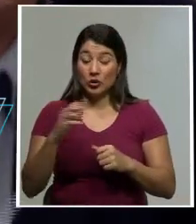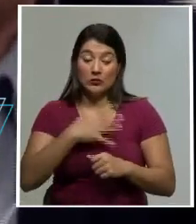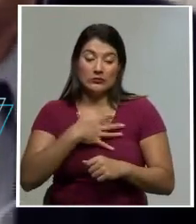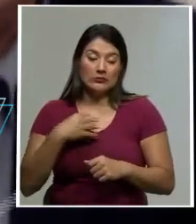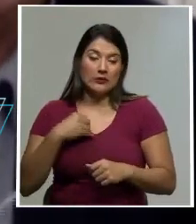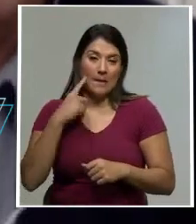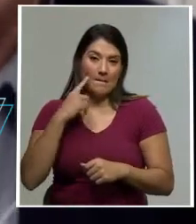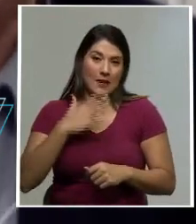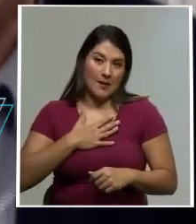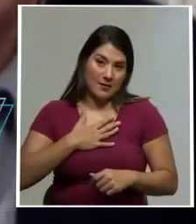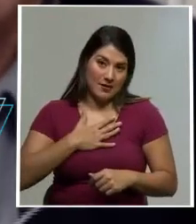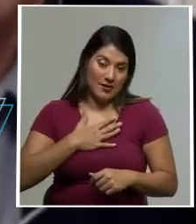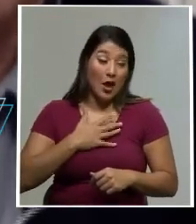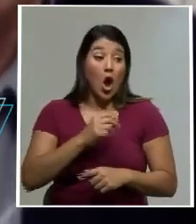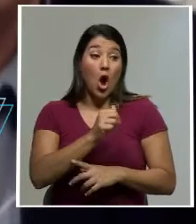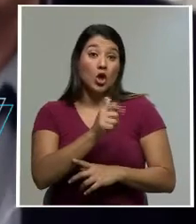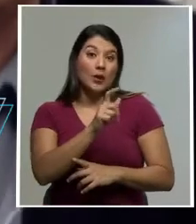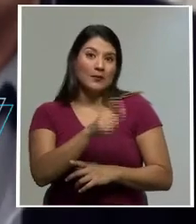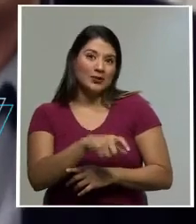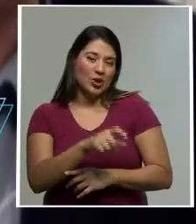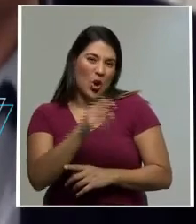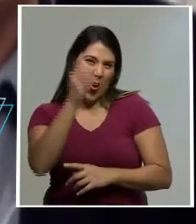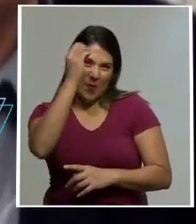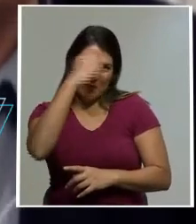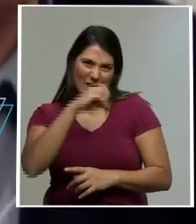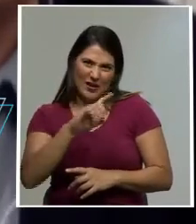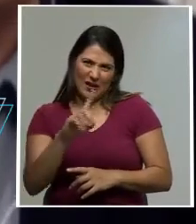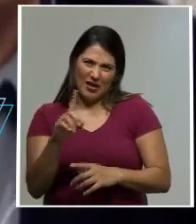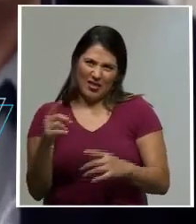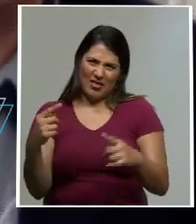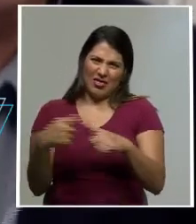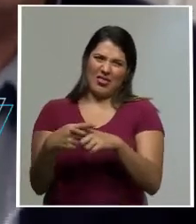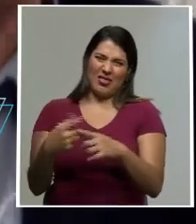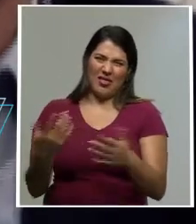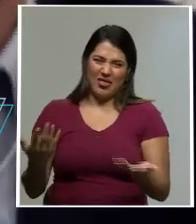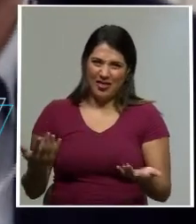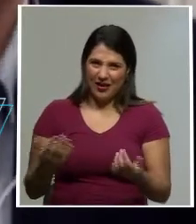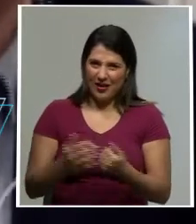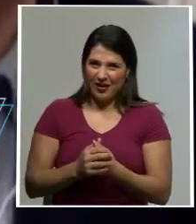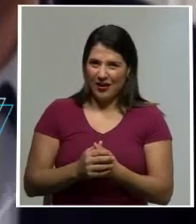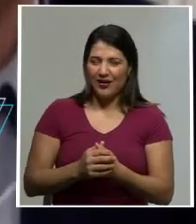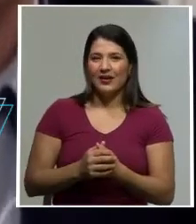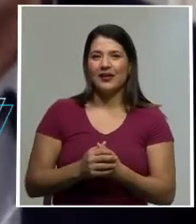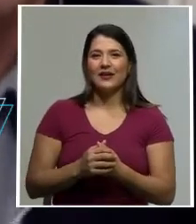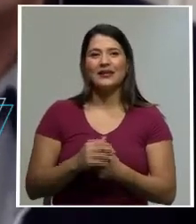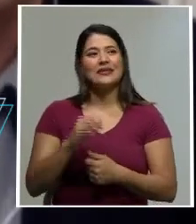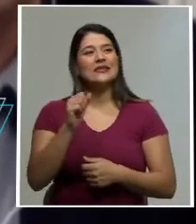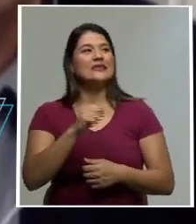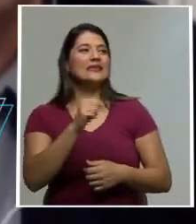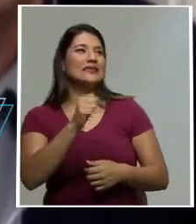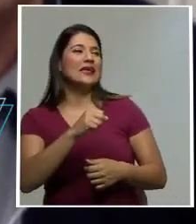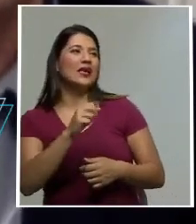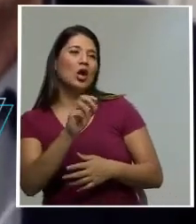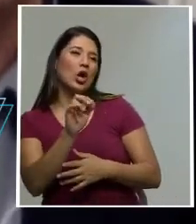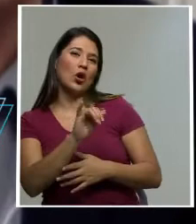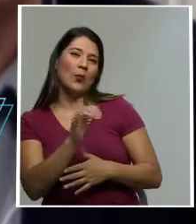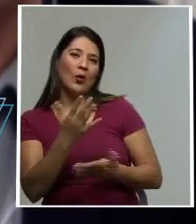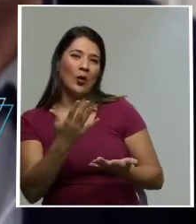¿verdad? Otra gente dirá que va en contra de la lengua, ¿verdad? Que es, hey, Hereje, la water y... los herejes del lenguaje,